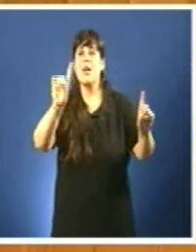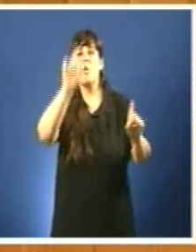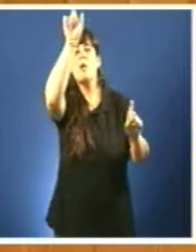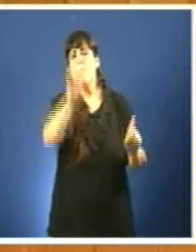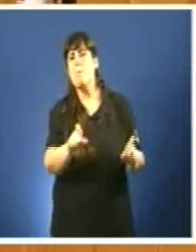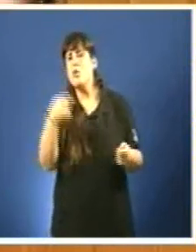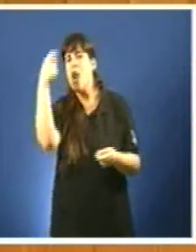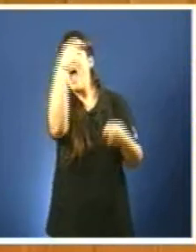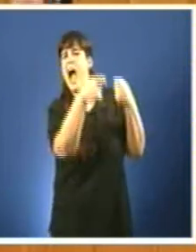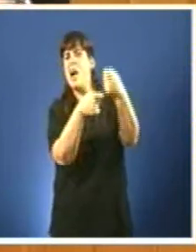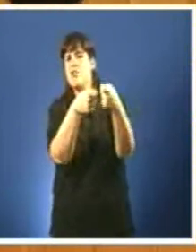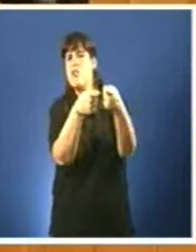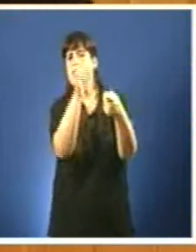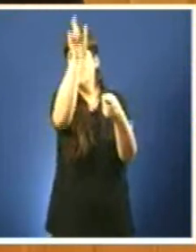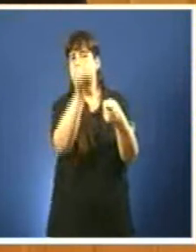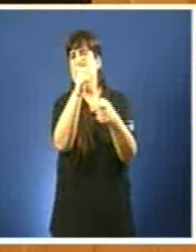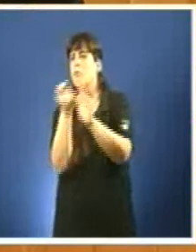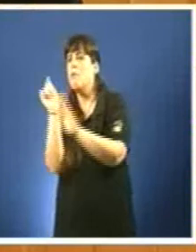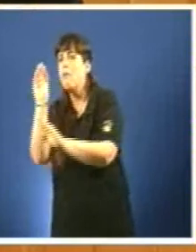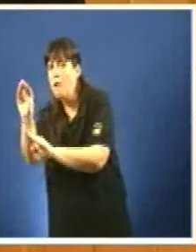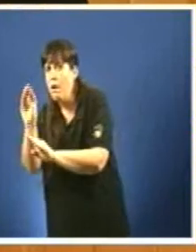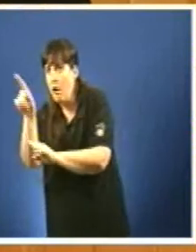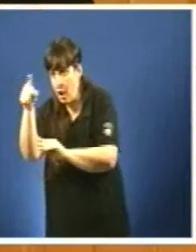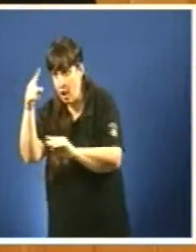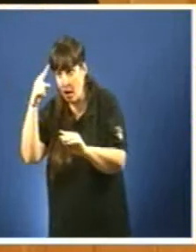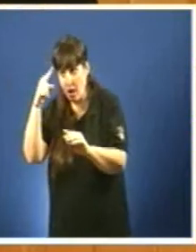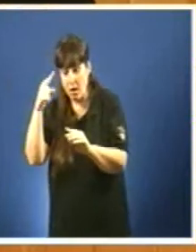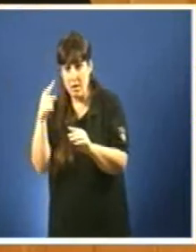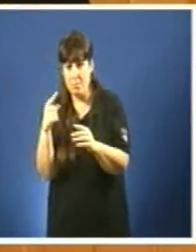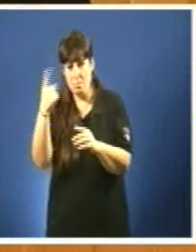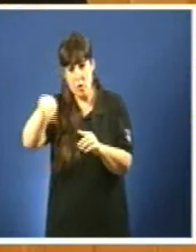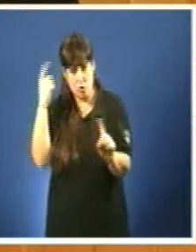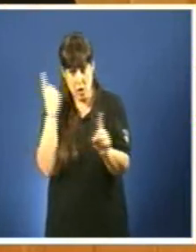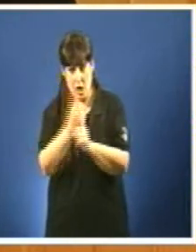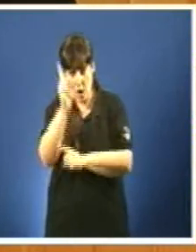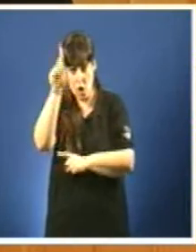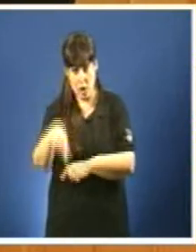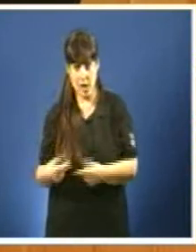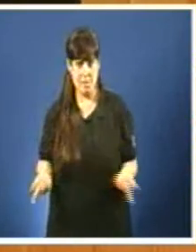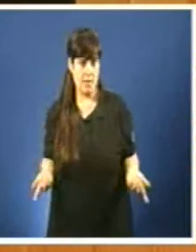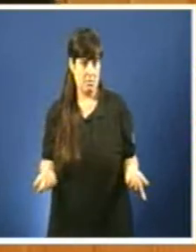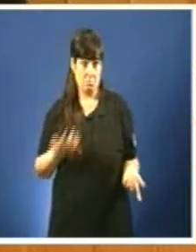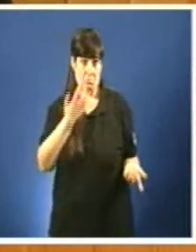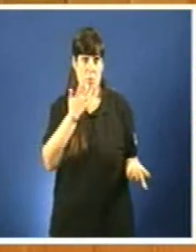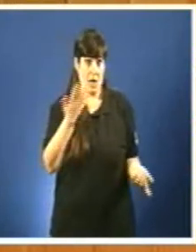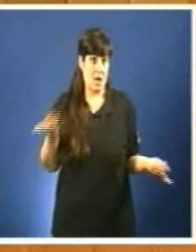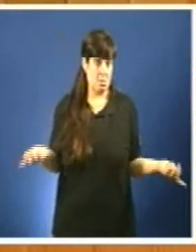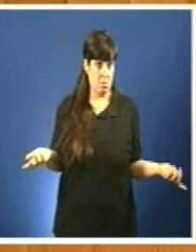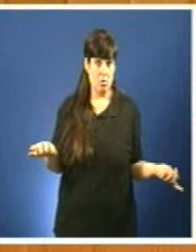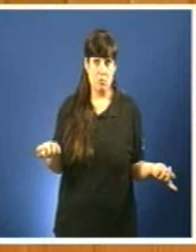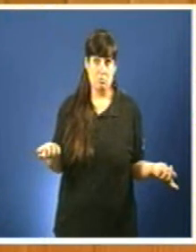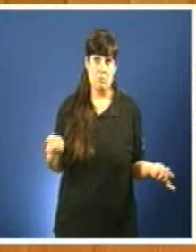doacións dos presidentes dos consellos de administracións de empresas beneficiarias de contratos públicos, por poñer un exemplo. Deixou de